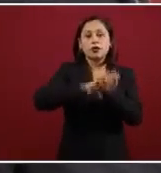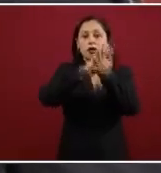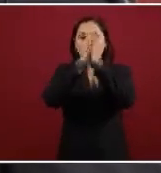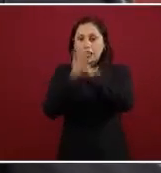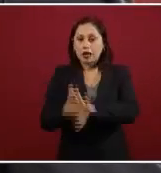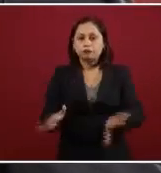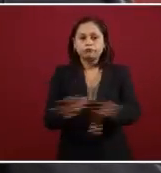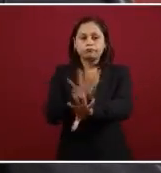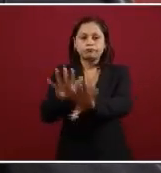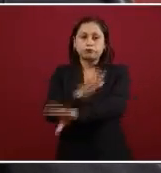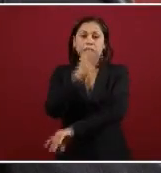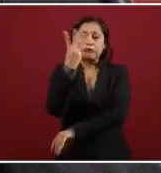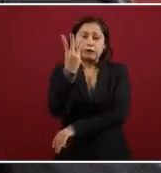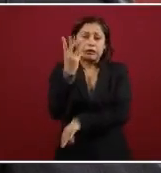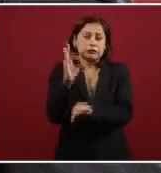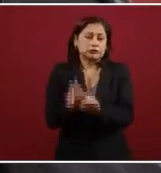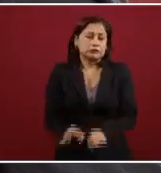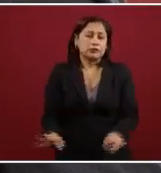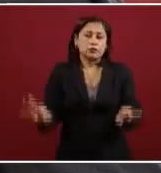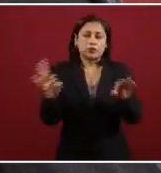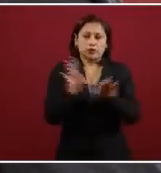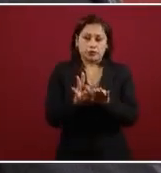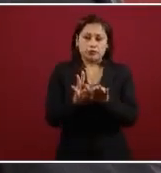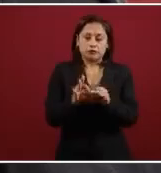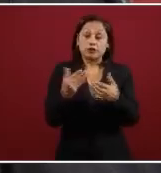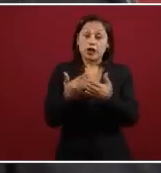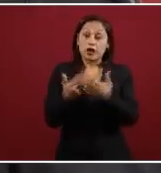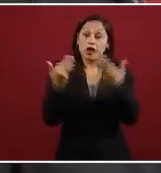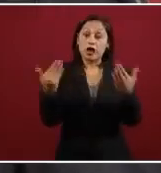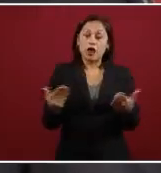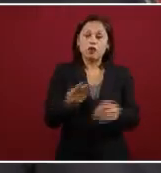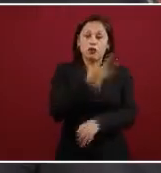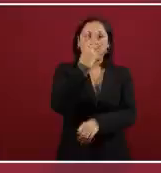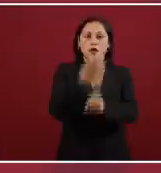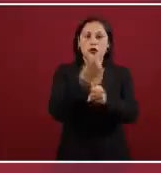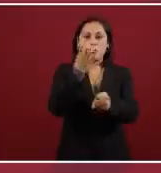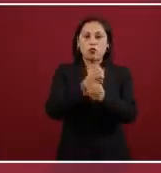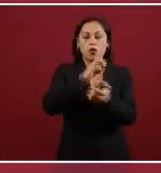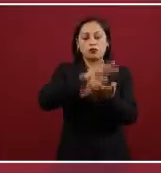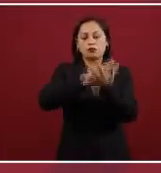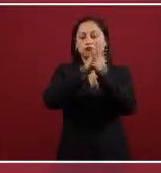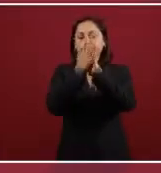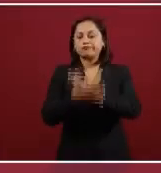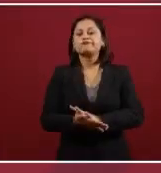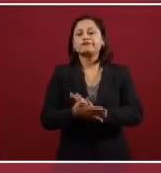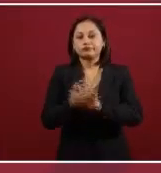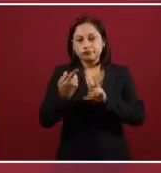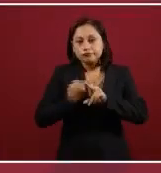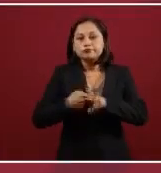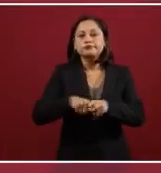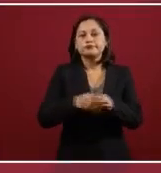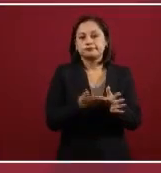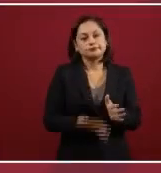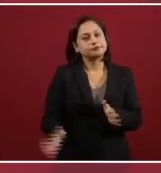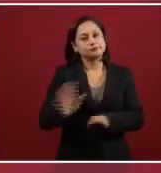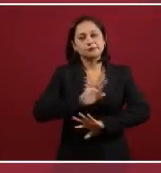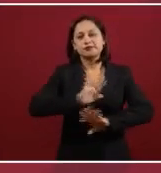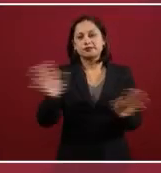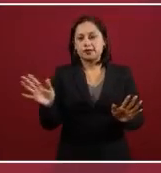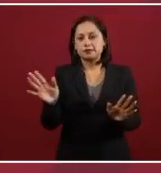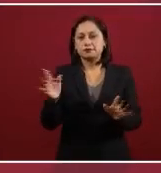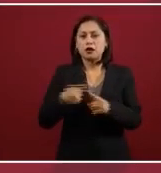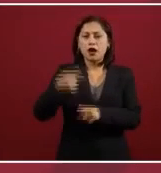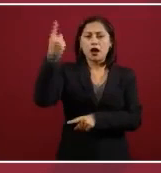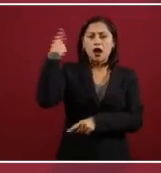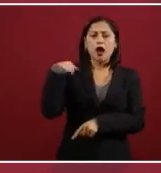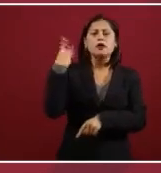iniciado una nueva transformación. Esas 3 transformaciones fueron el movimiento